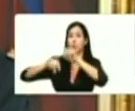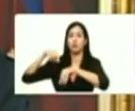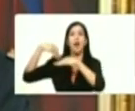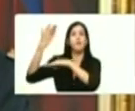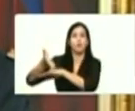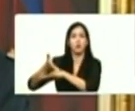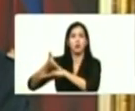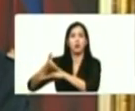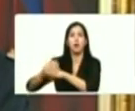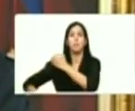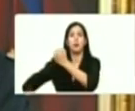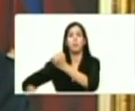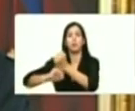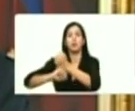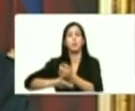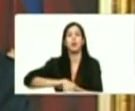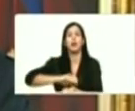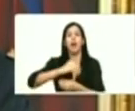para hacer la gasolina en 95